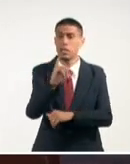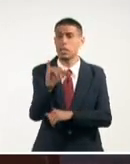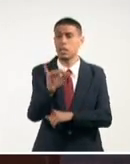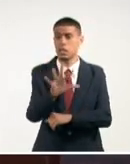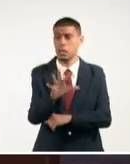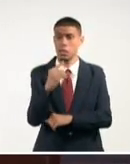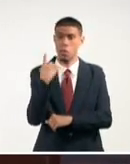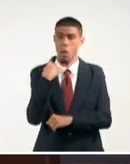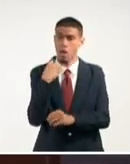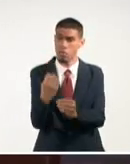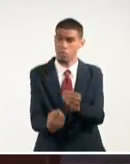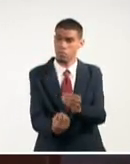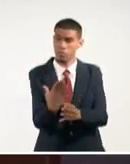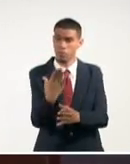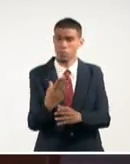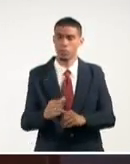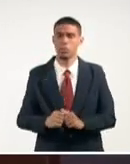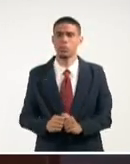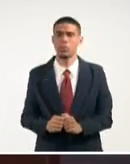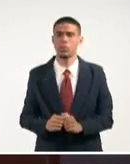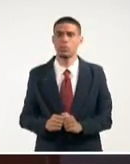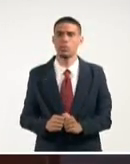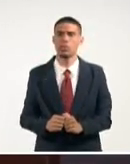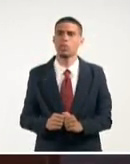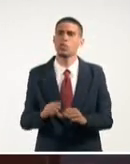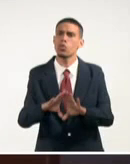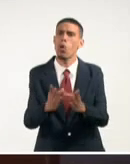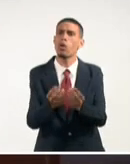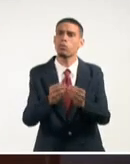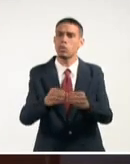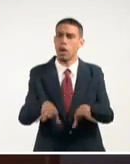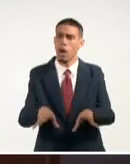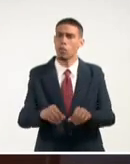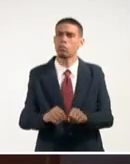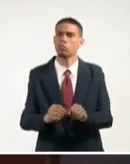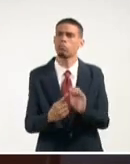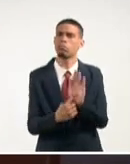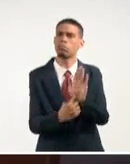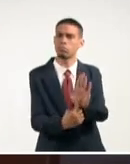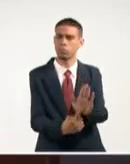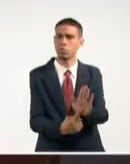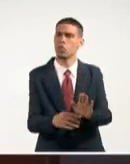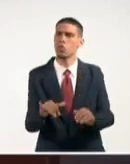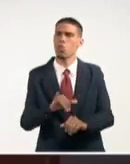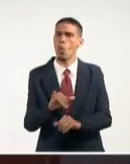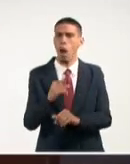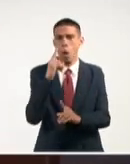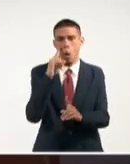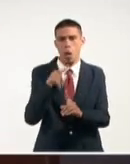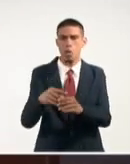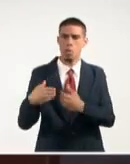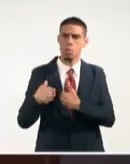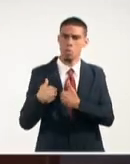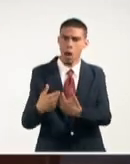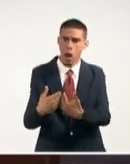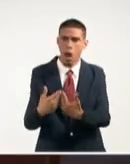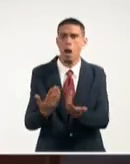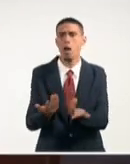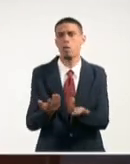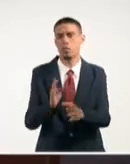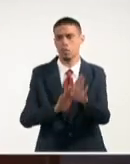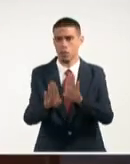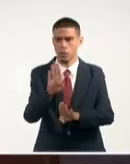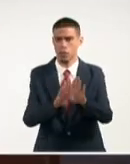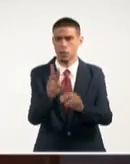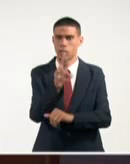65 años por su transparencia y espíritu autocrítico. Al debatir con